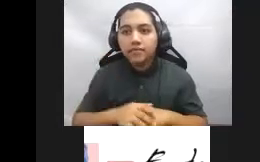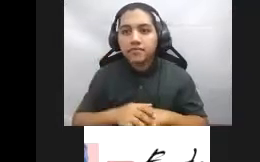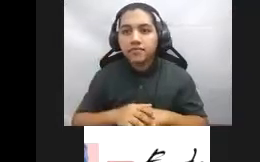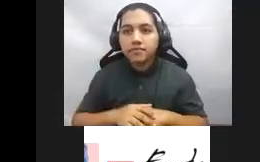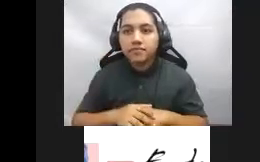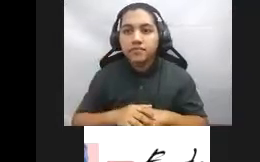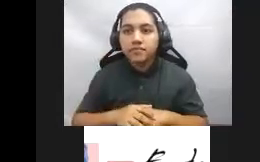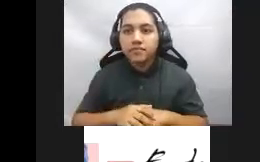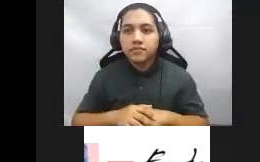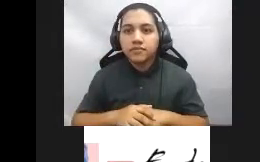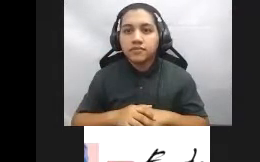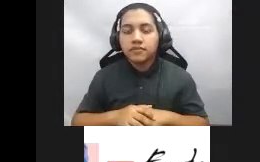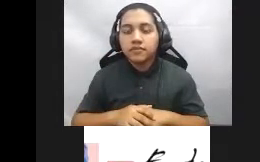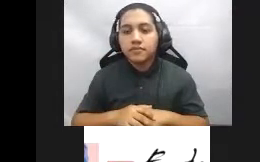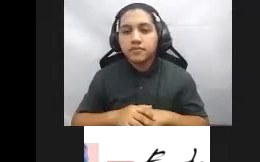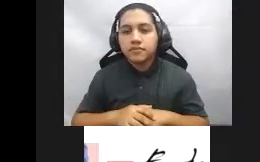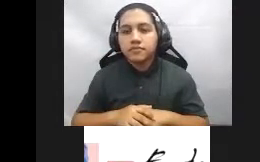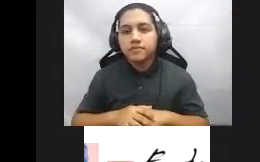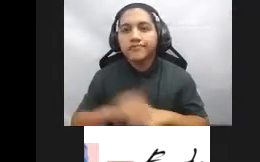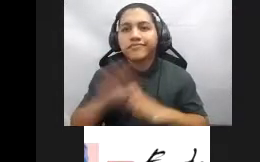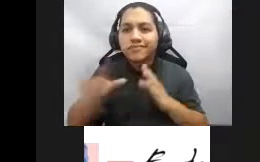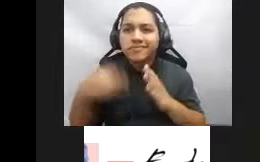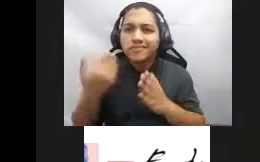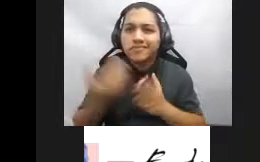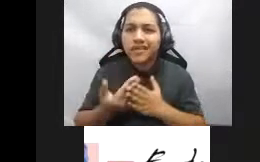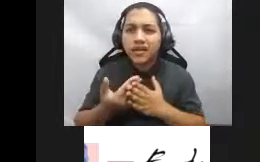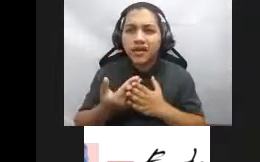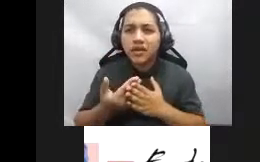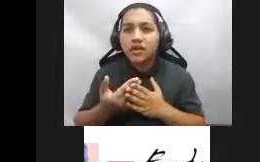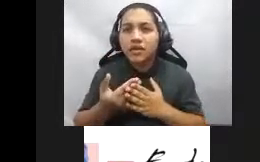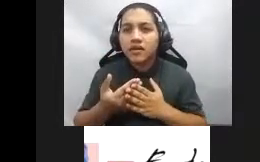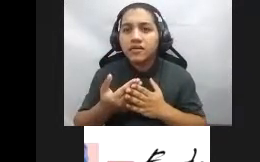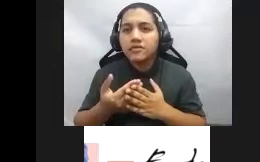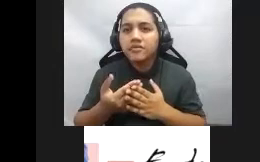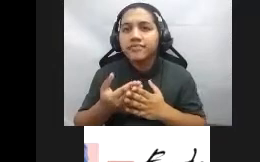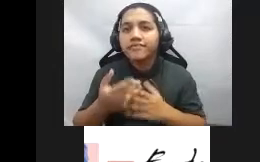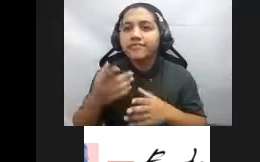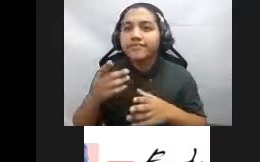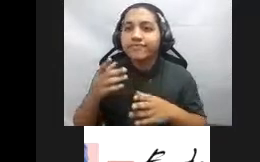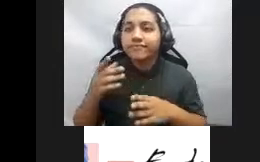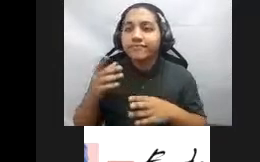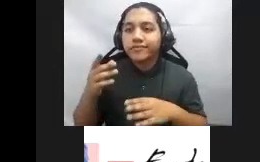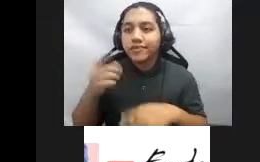La llegada de muchos de estos inmigrantes chinos tiene su lado positivo, tiene su lado negativo.